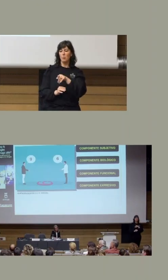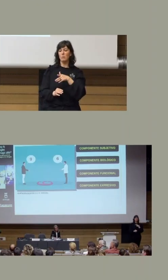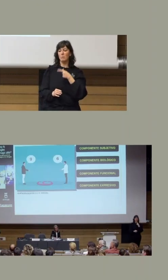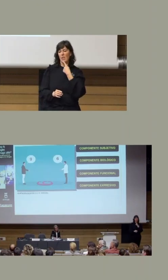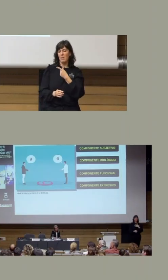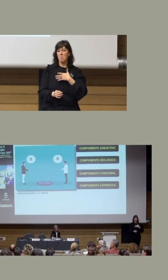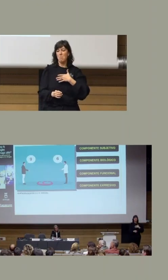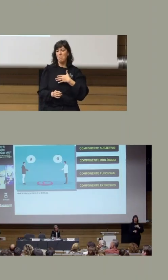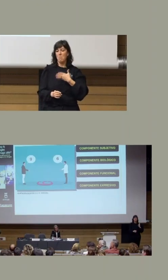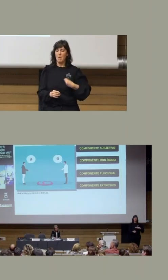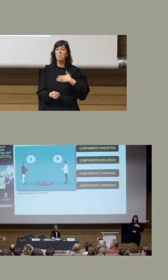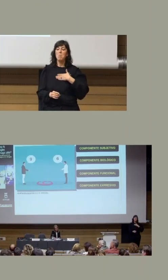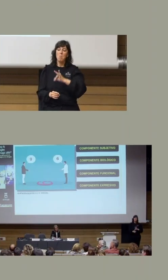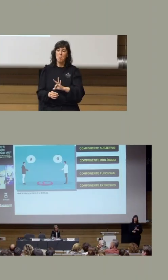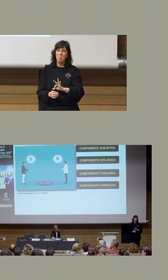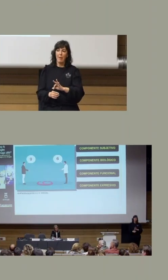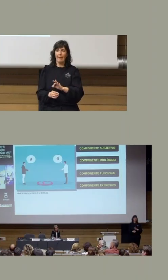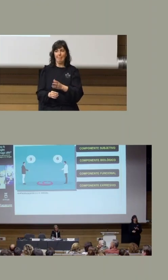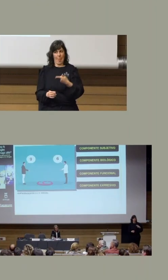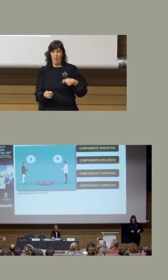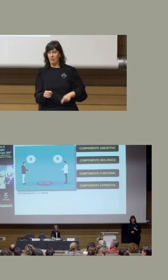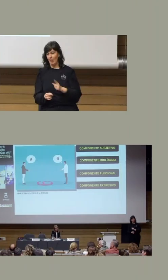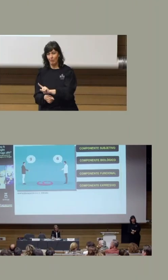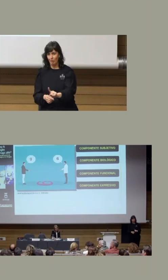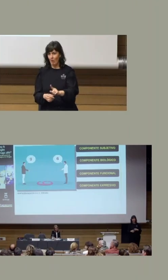vecina del quinto también dice que hagamos esto en el abierto hasta amanecer.